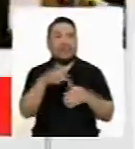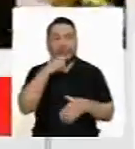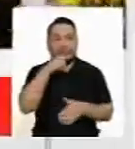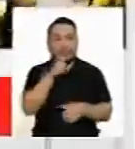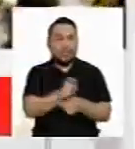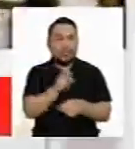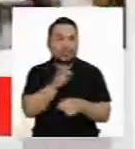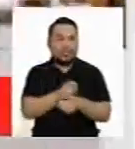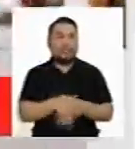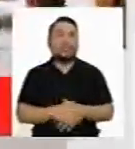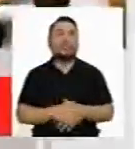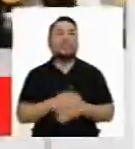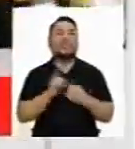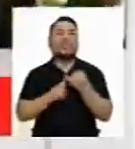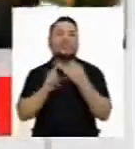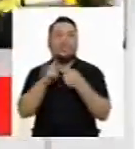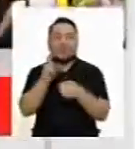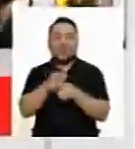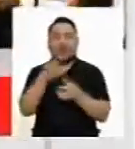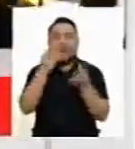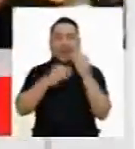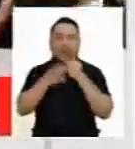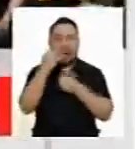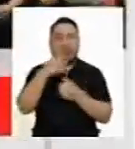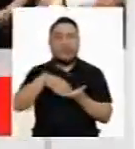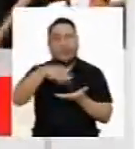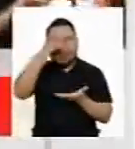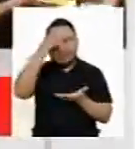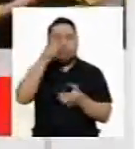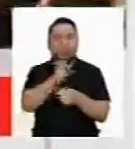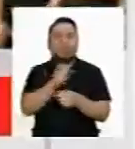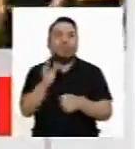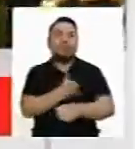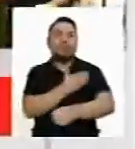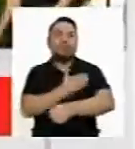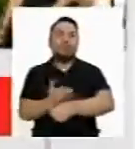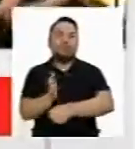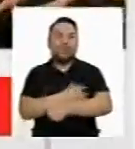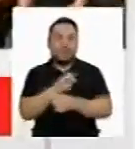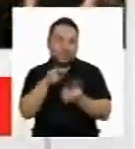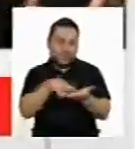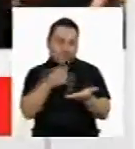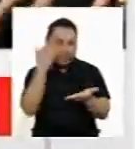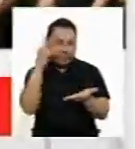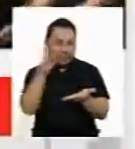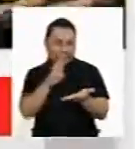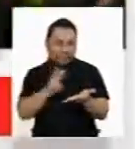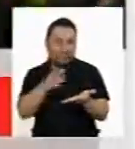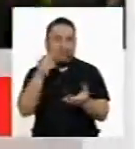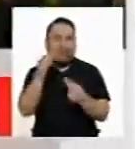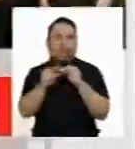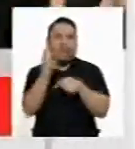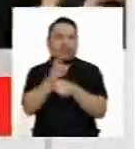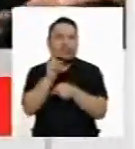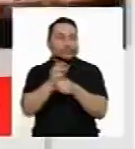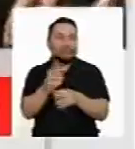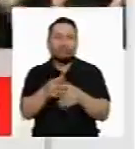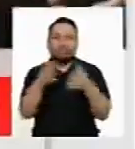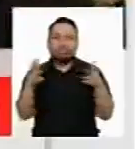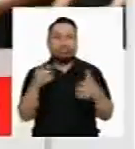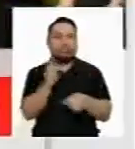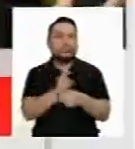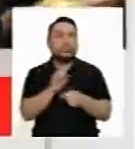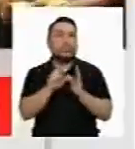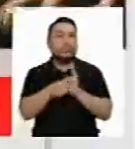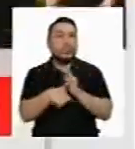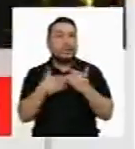por una cantidad de tiempo larga y han podido desarrollar las competencias musicales y la interpretación musical, también tenemos productos estéticos